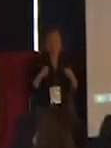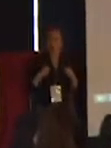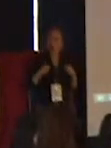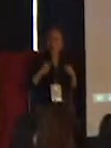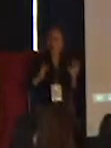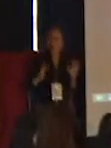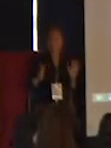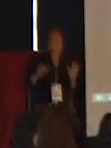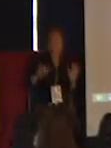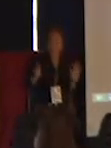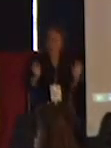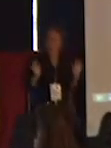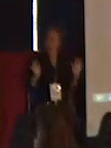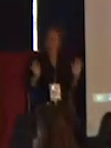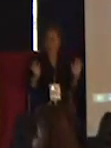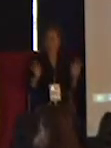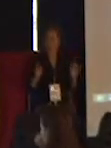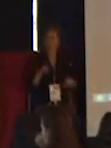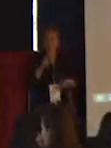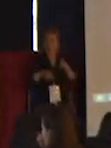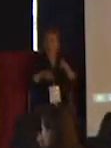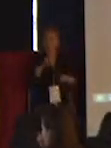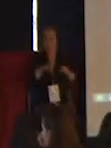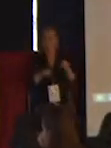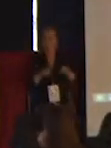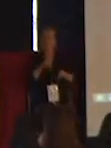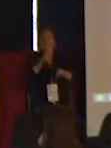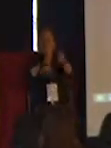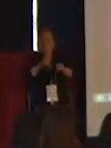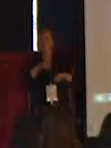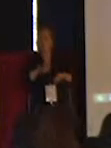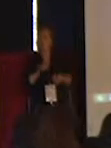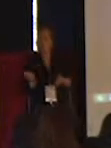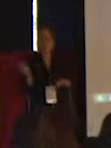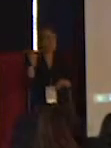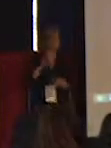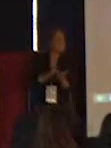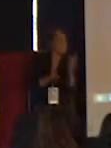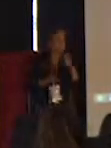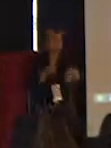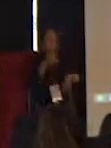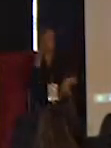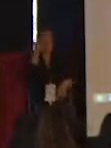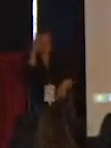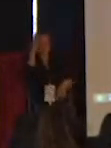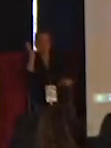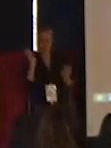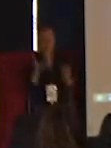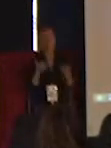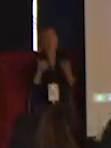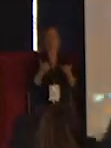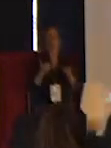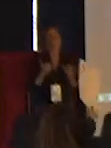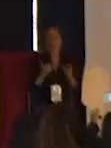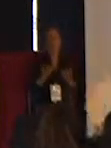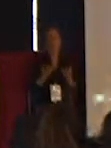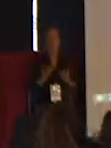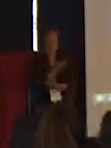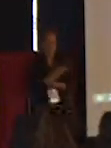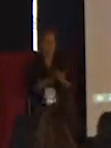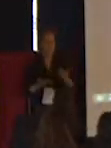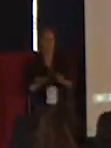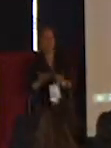vivamos. Entonces, algunas personas ya estuvieron ayer, saben un poco de la dinámica, pero hoy queremos